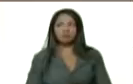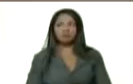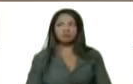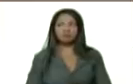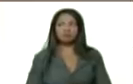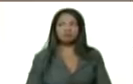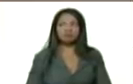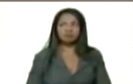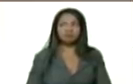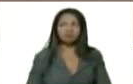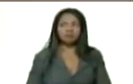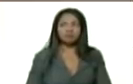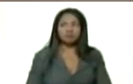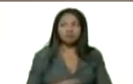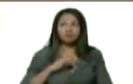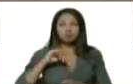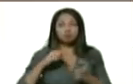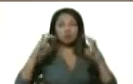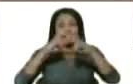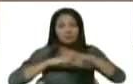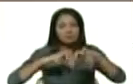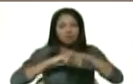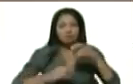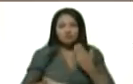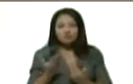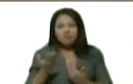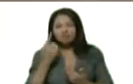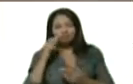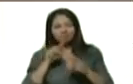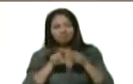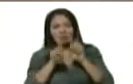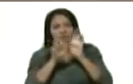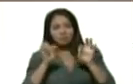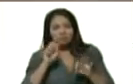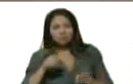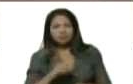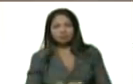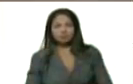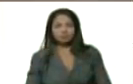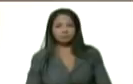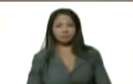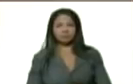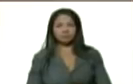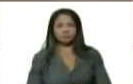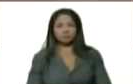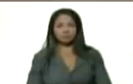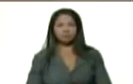Bueno, hemos estado revisando la importancia, compañero, de